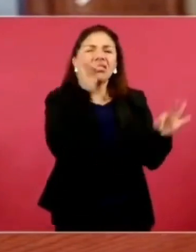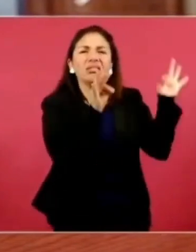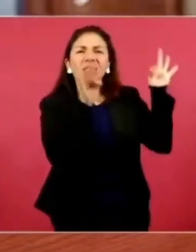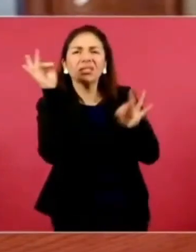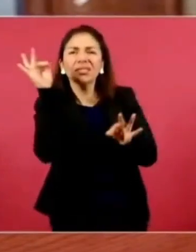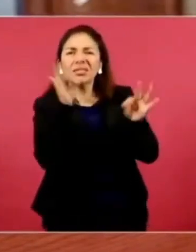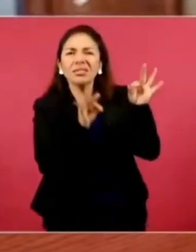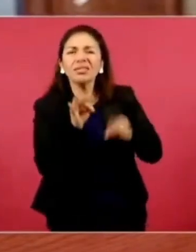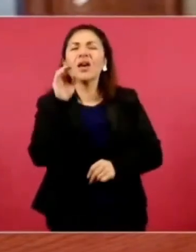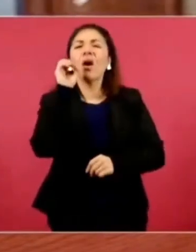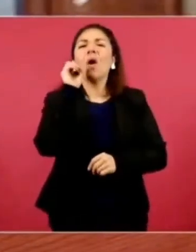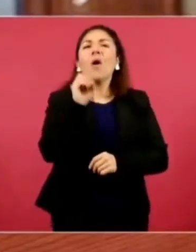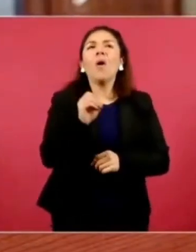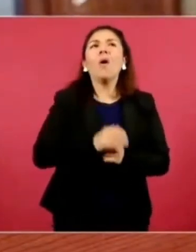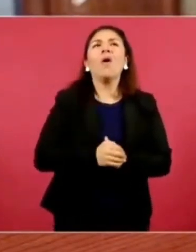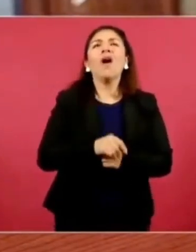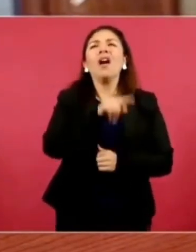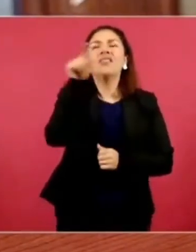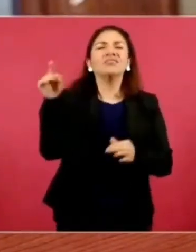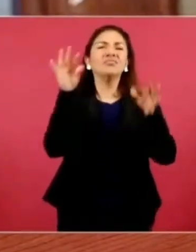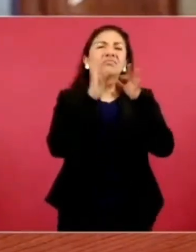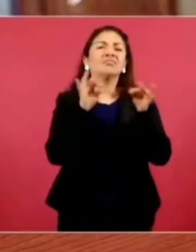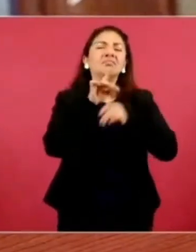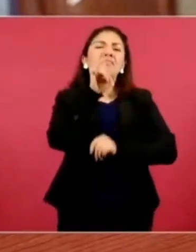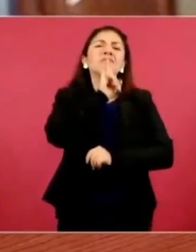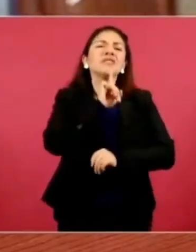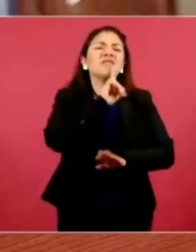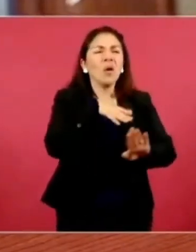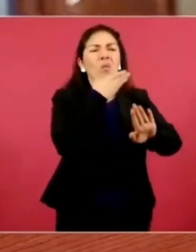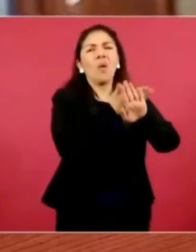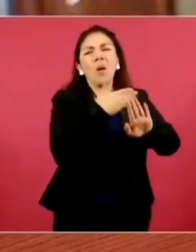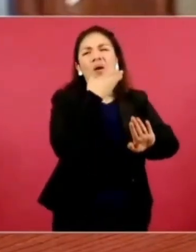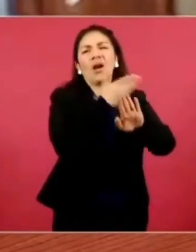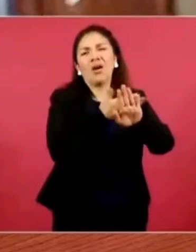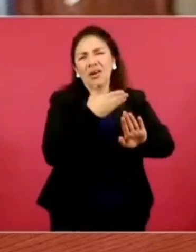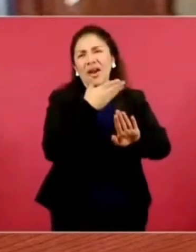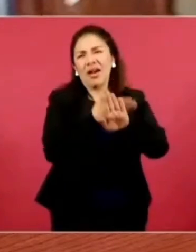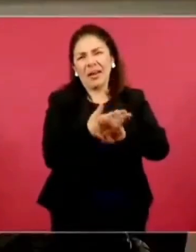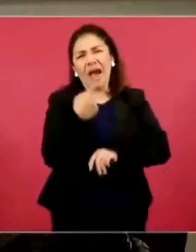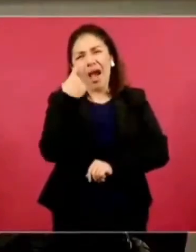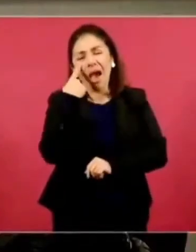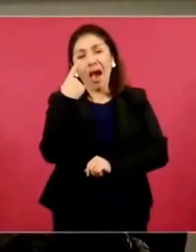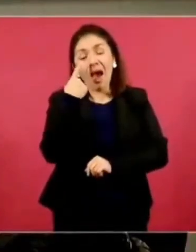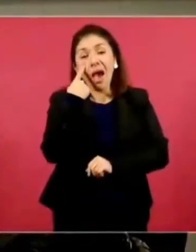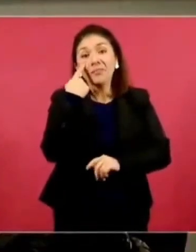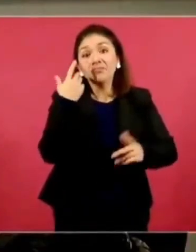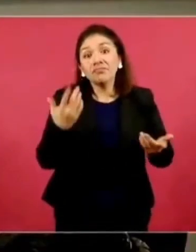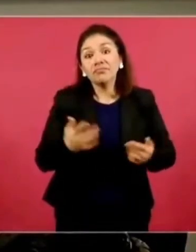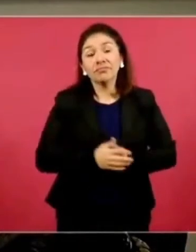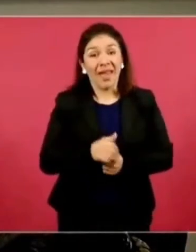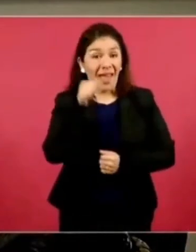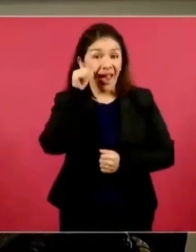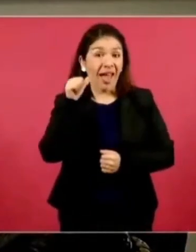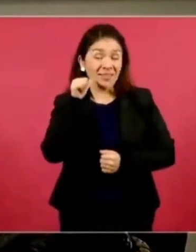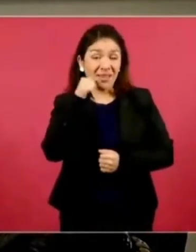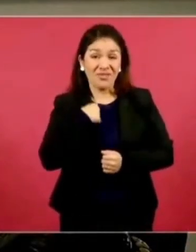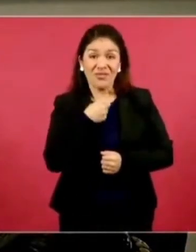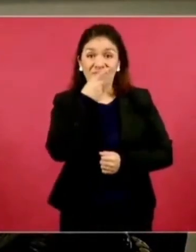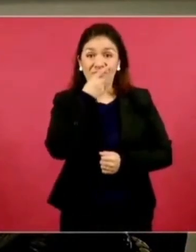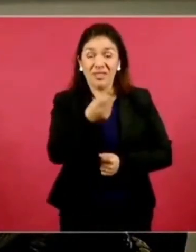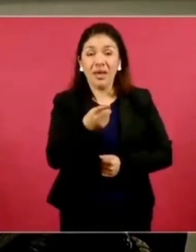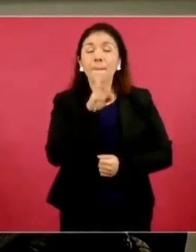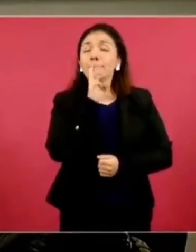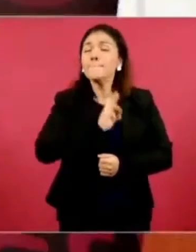frente a la mentira, a los ataques, a las calumnias. Entonces, lo mejor ayer lo comentaba, es